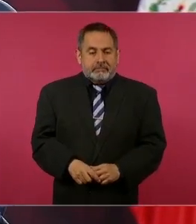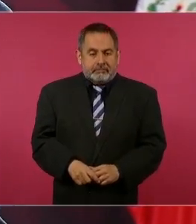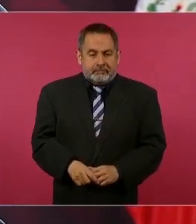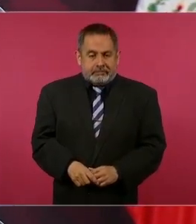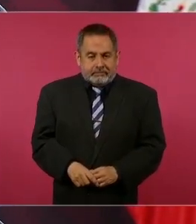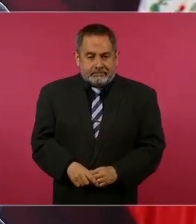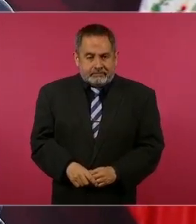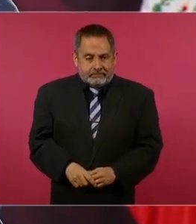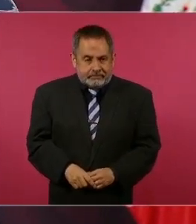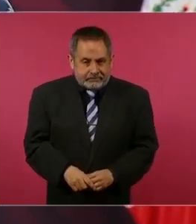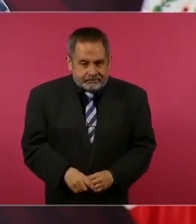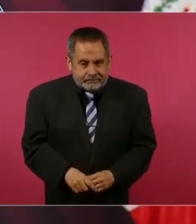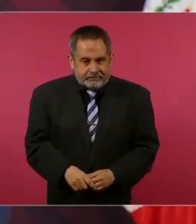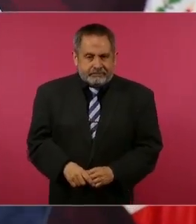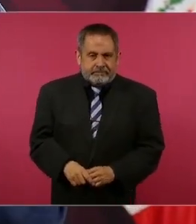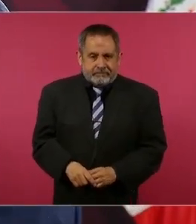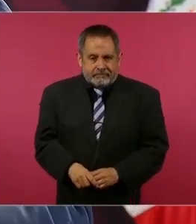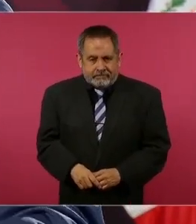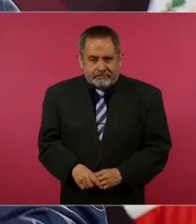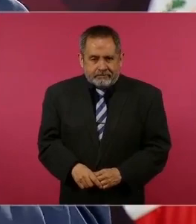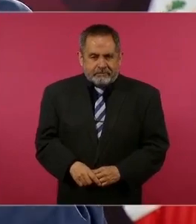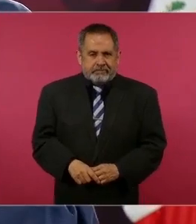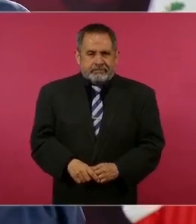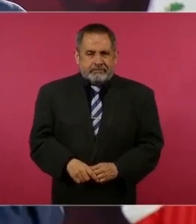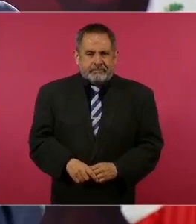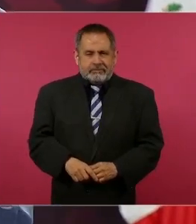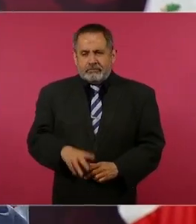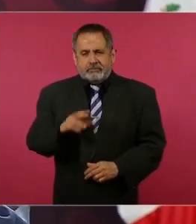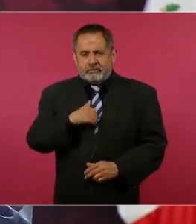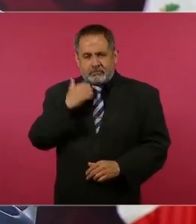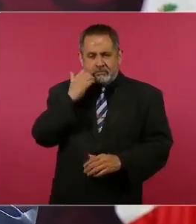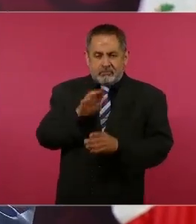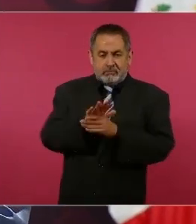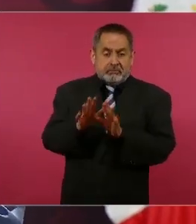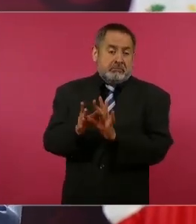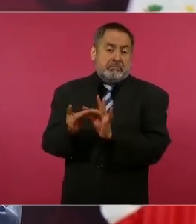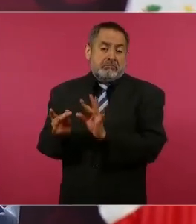que significa no matizar,